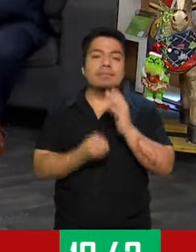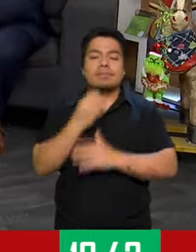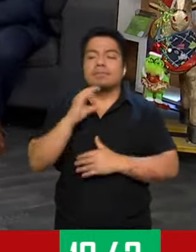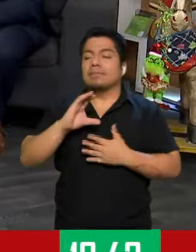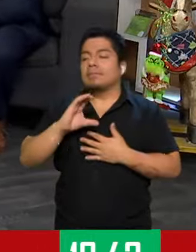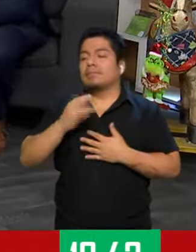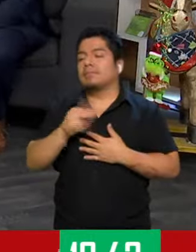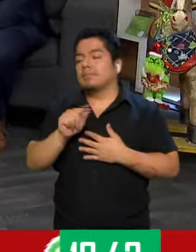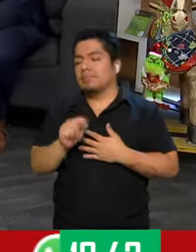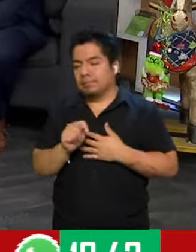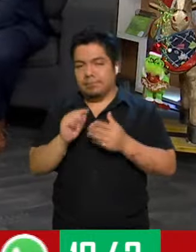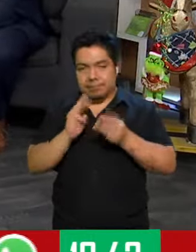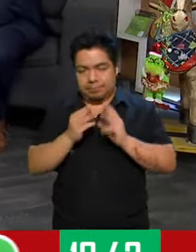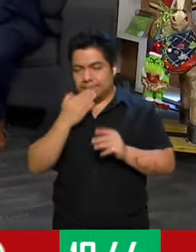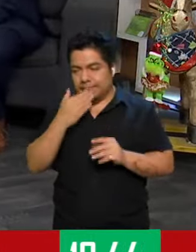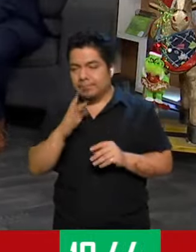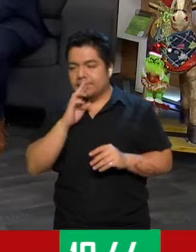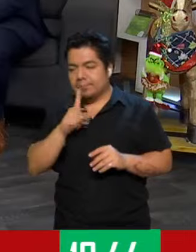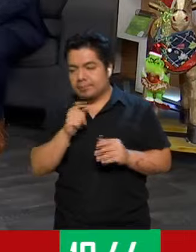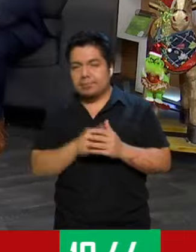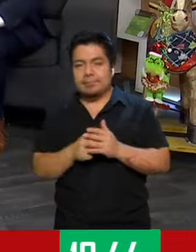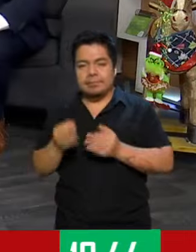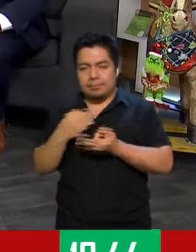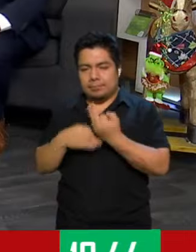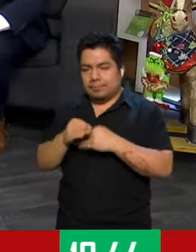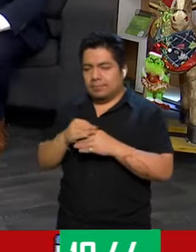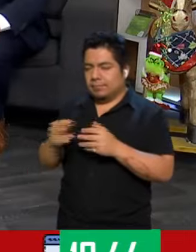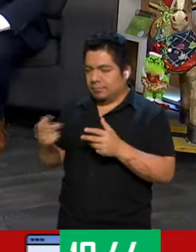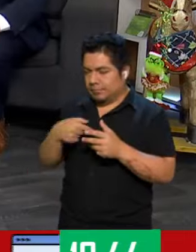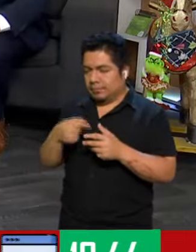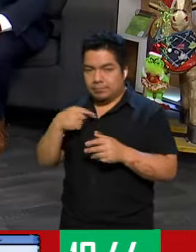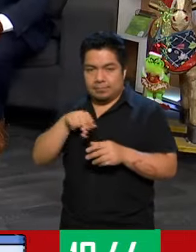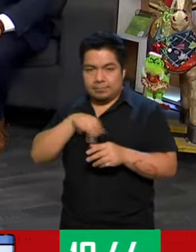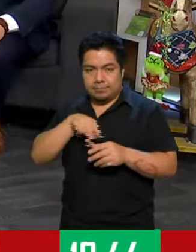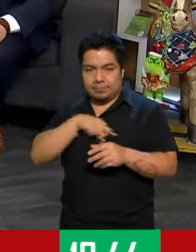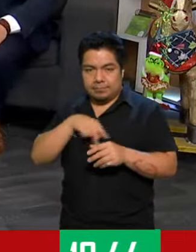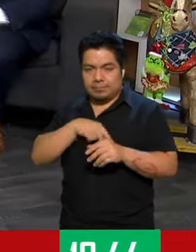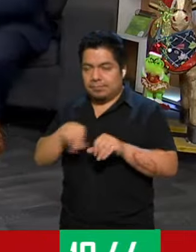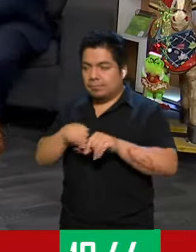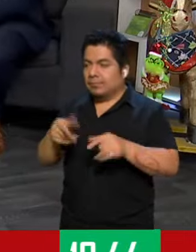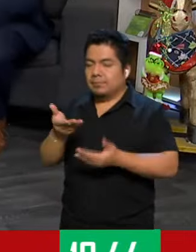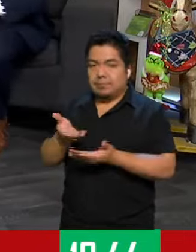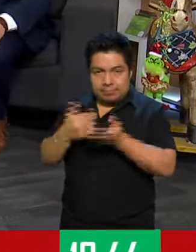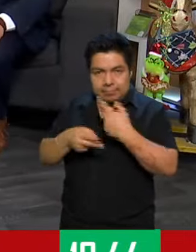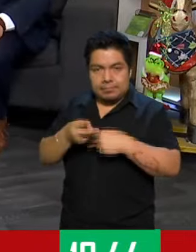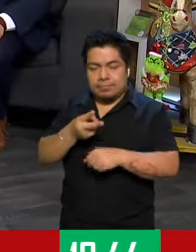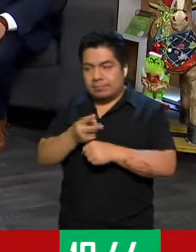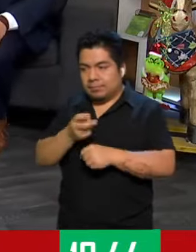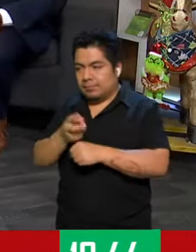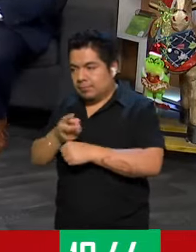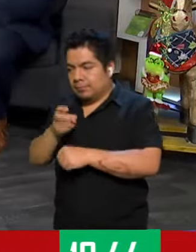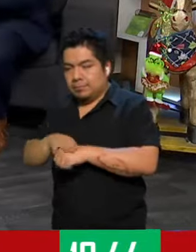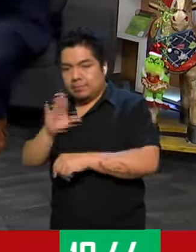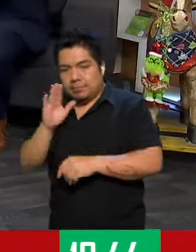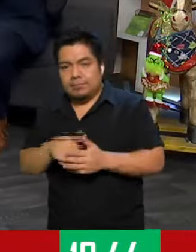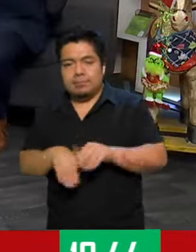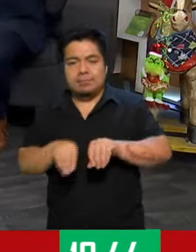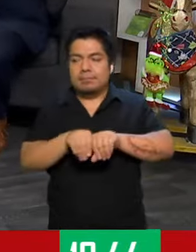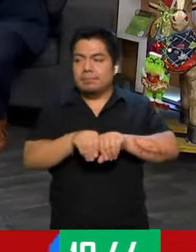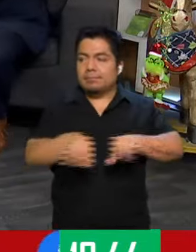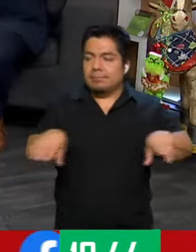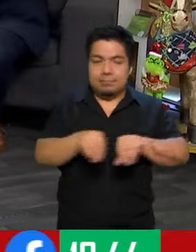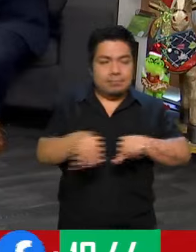chat. Oye, ahorita me regalas que para yo ponerlo en mis redes. Claro. No, y se lo vamos a agradecer mucho que lo difundan.